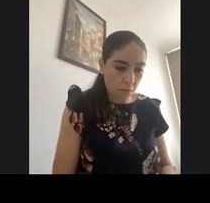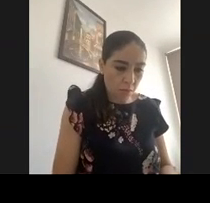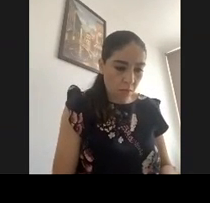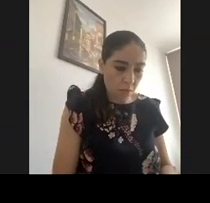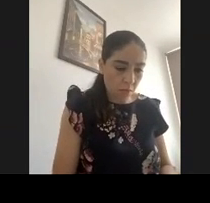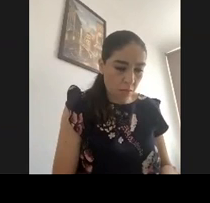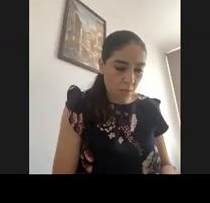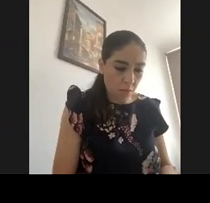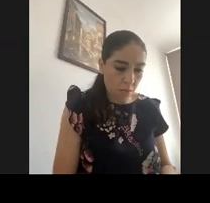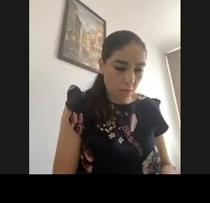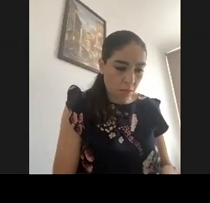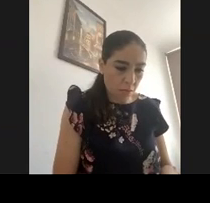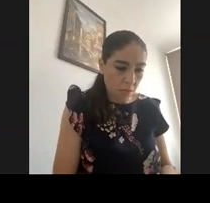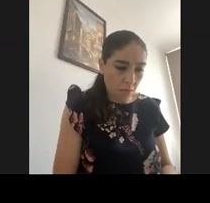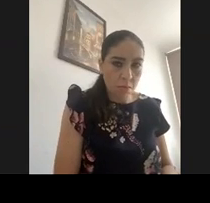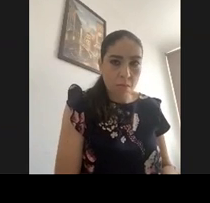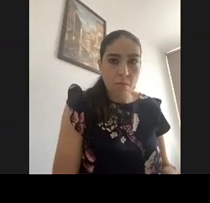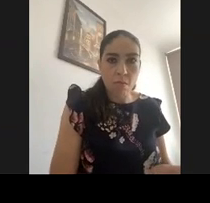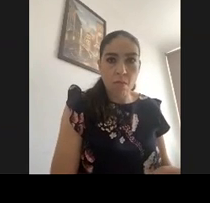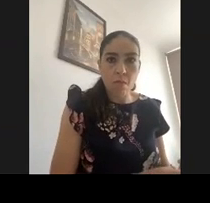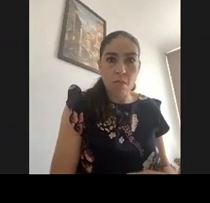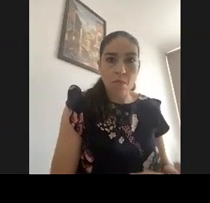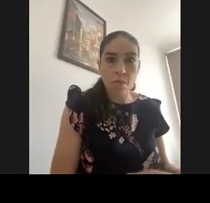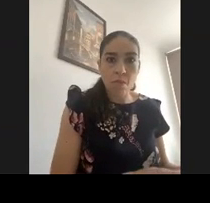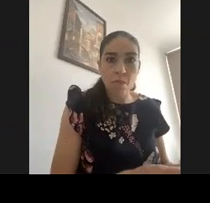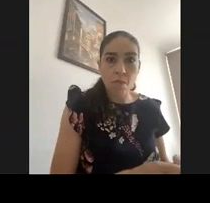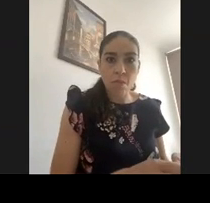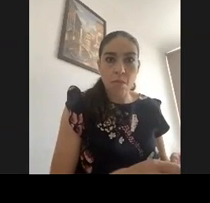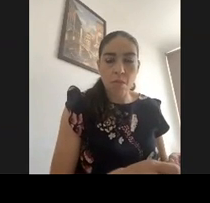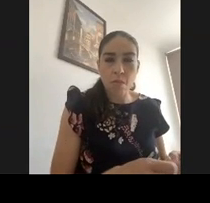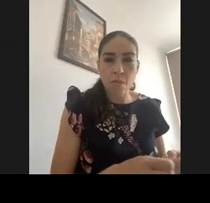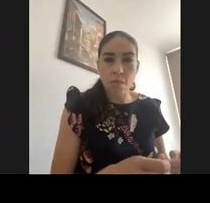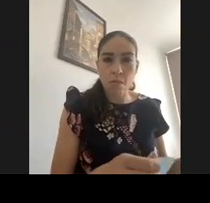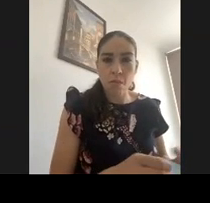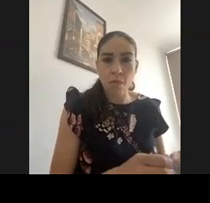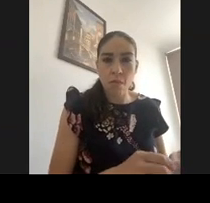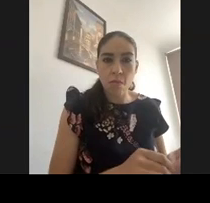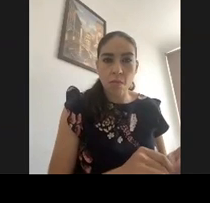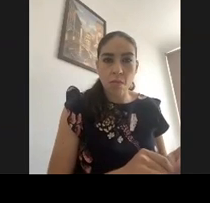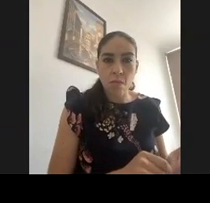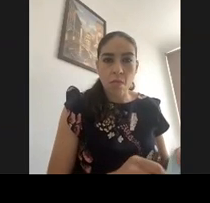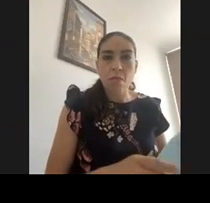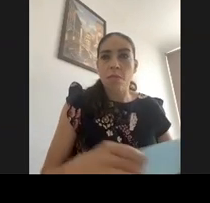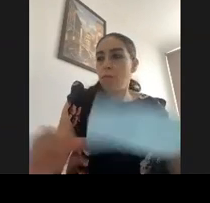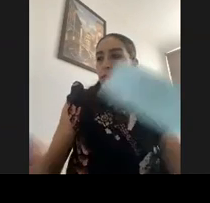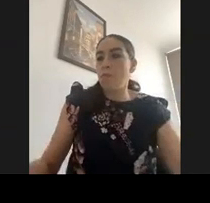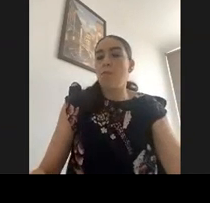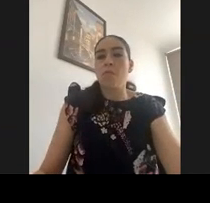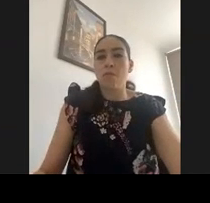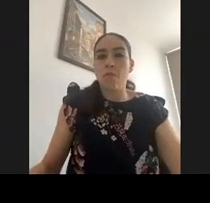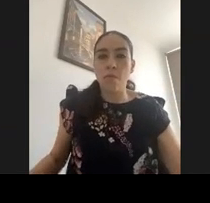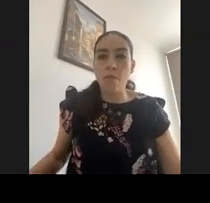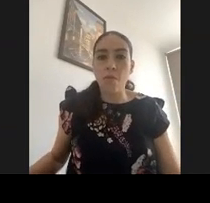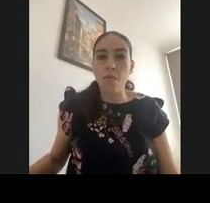pasara al pleno. Quiero decirles que ya incluso aquí en el instituto, con esto quiero terminar,